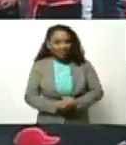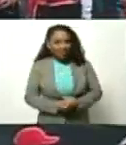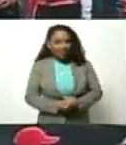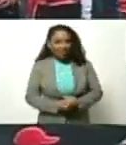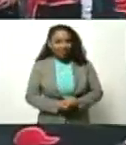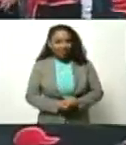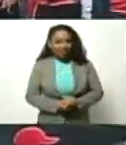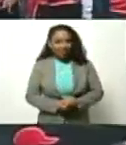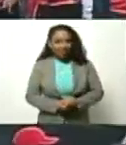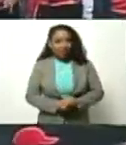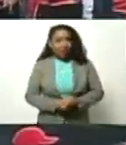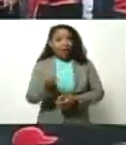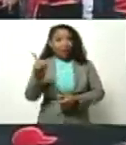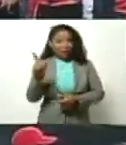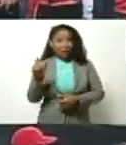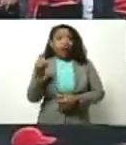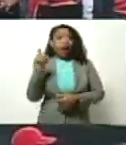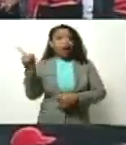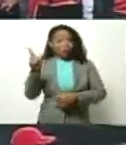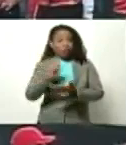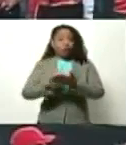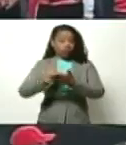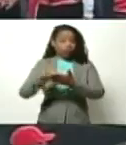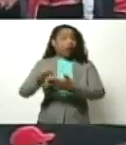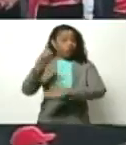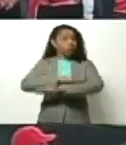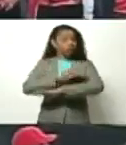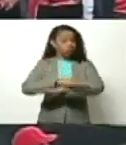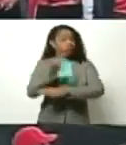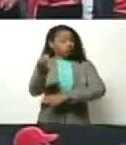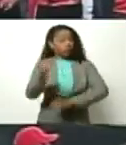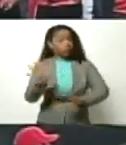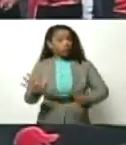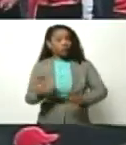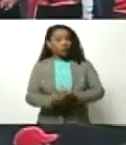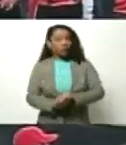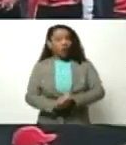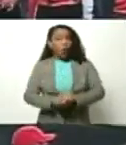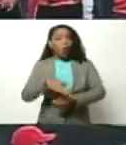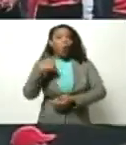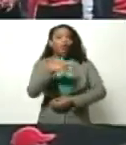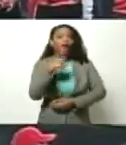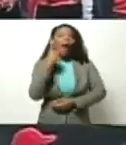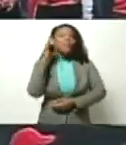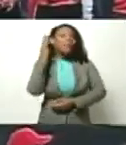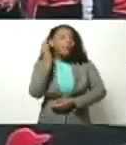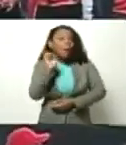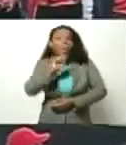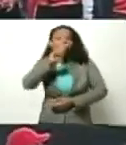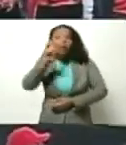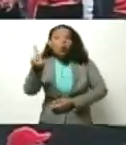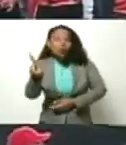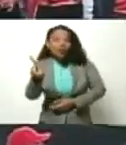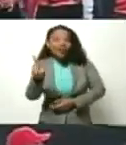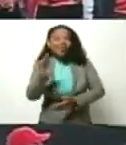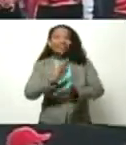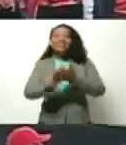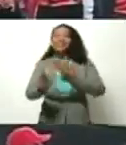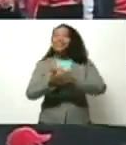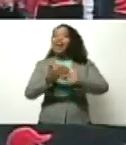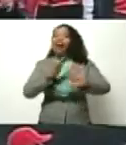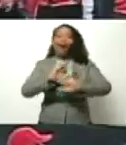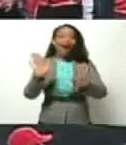no hace caso Eso está escrito le voy a decir algo cuando la mujer pregunta y a ella